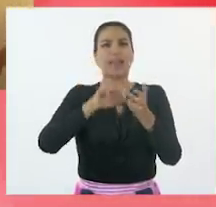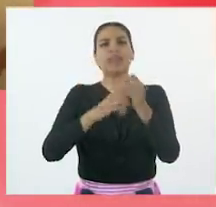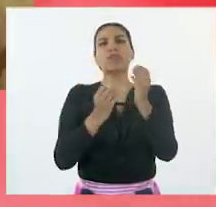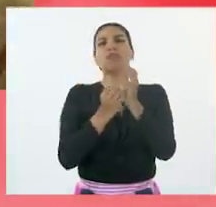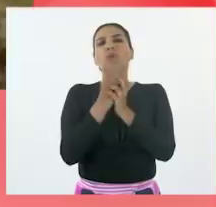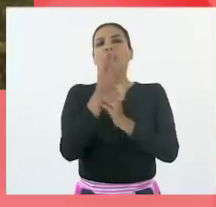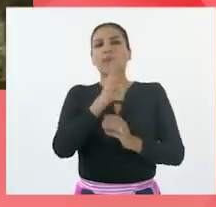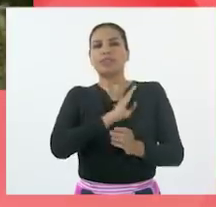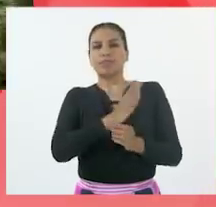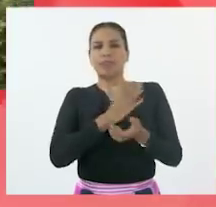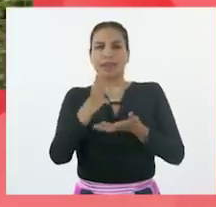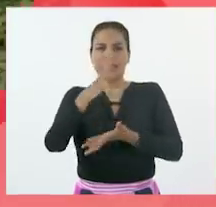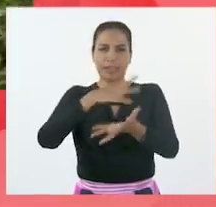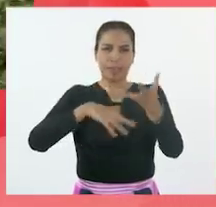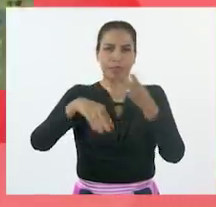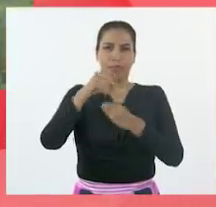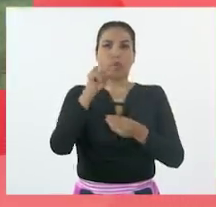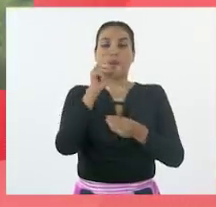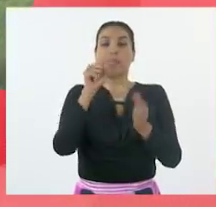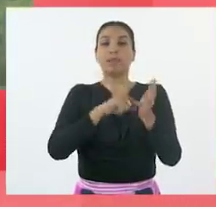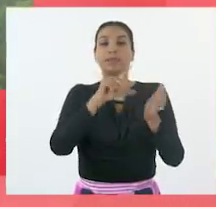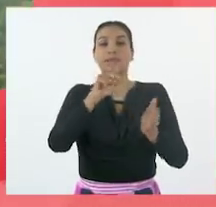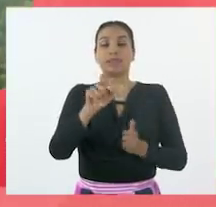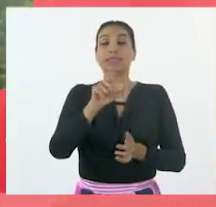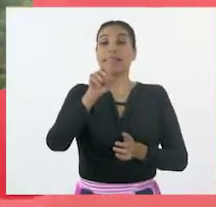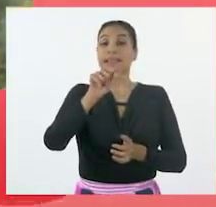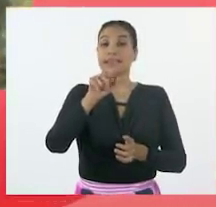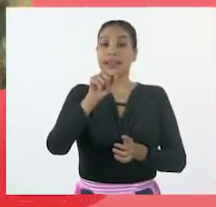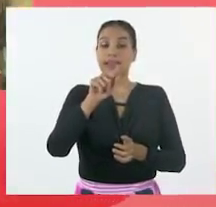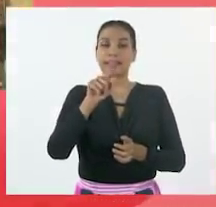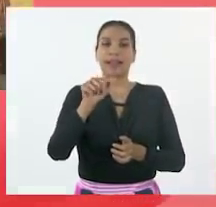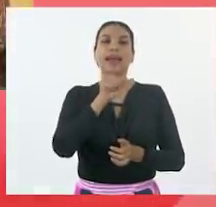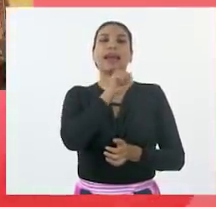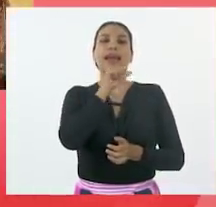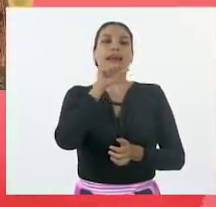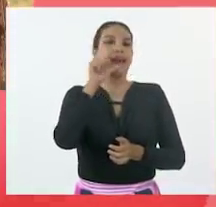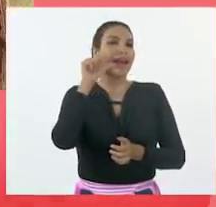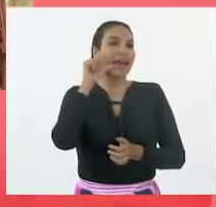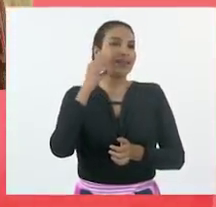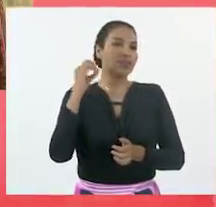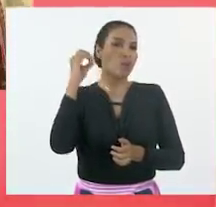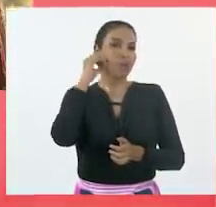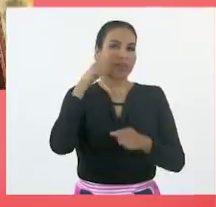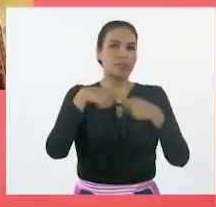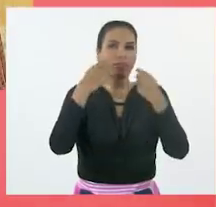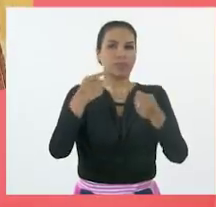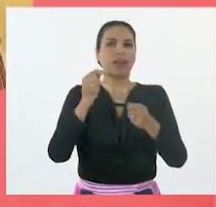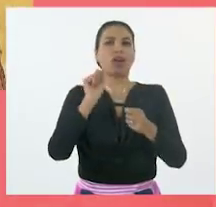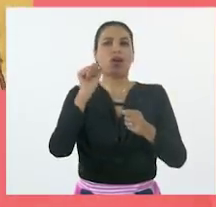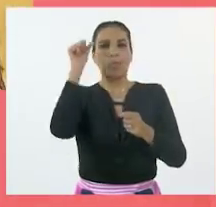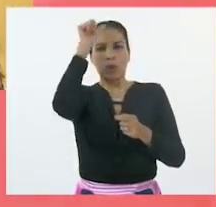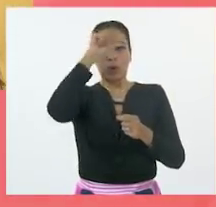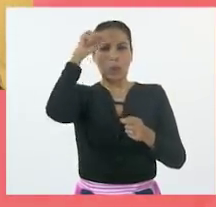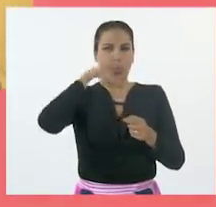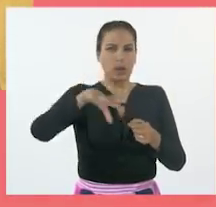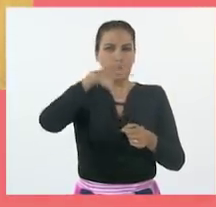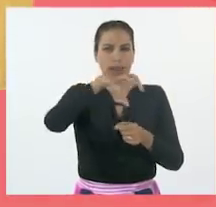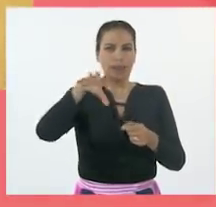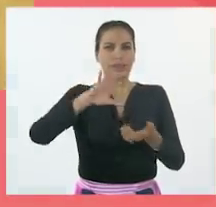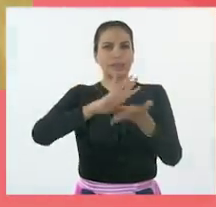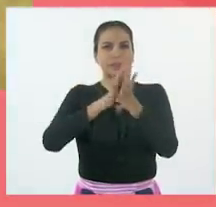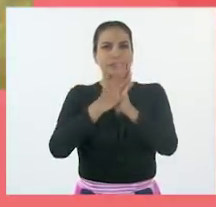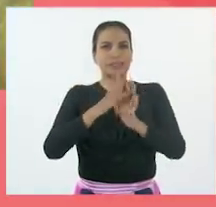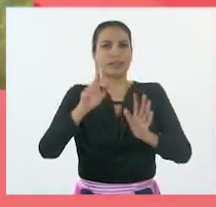Nueva España. Así que cuando en 1770 el arzobispo entregó las misiones a los curas seculares y se privatizaron